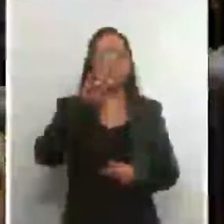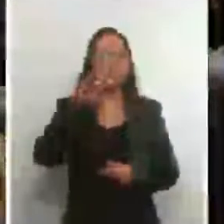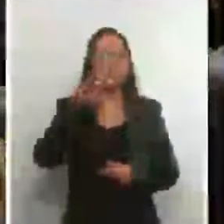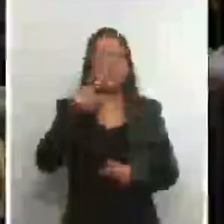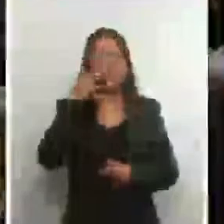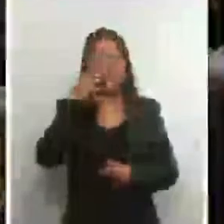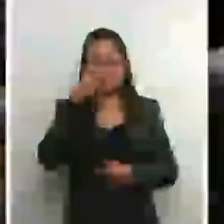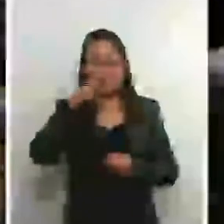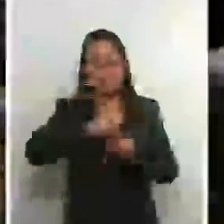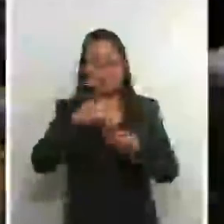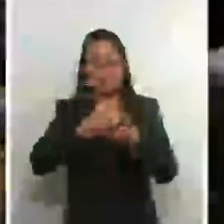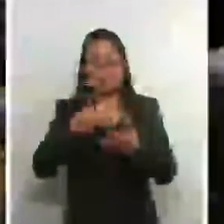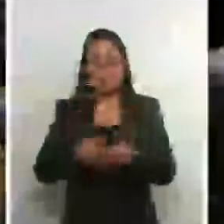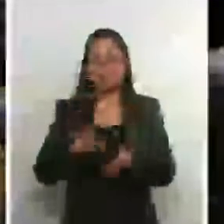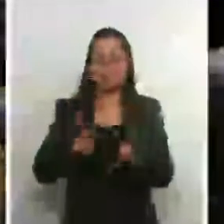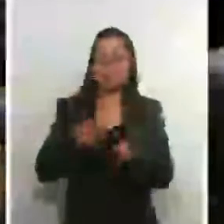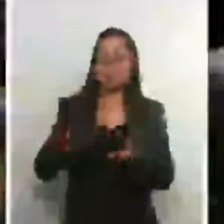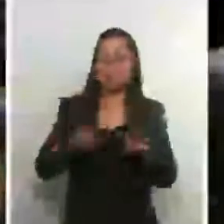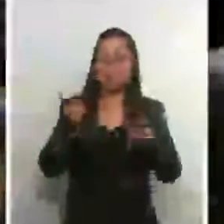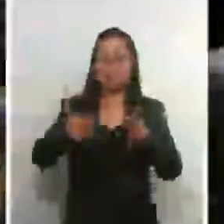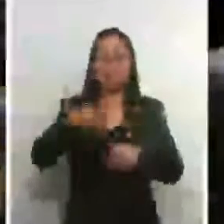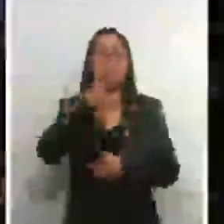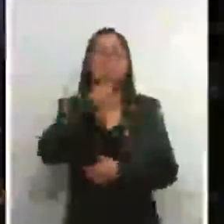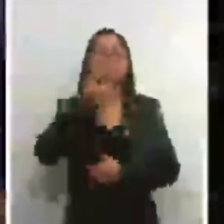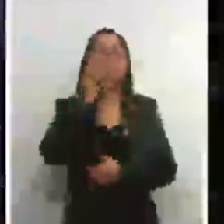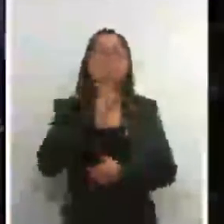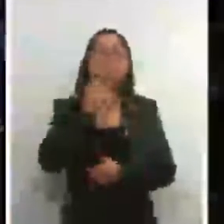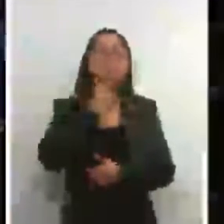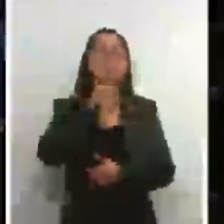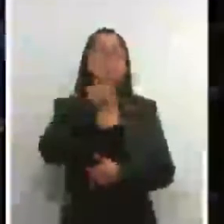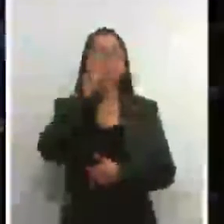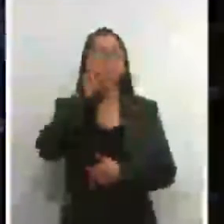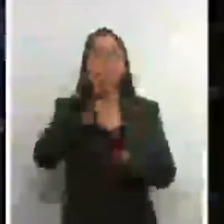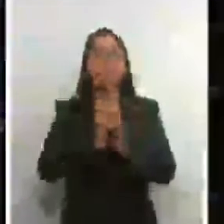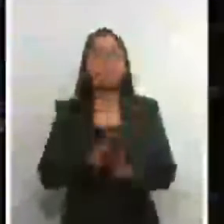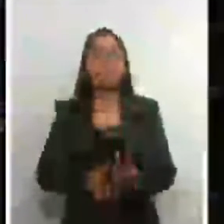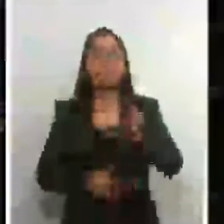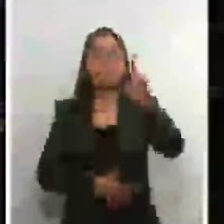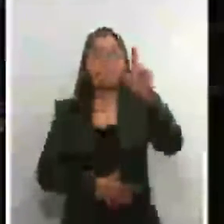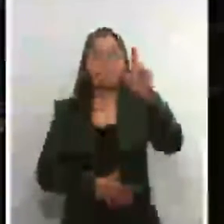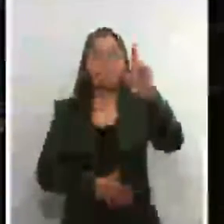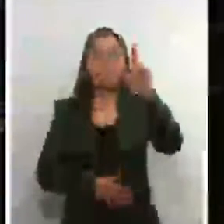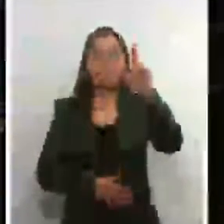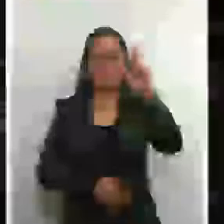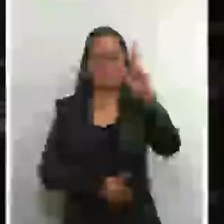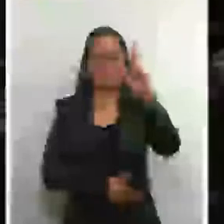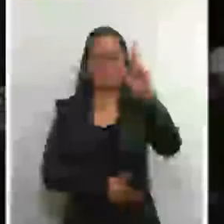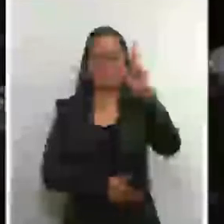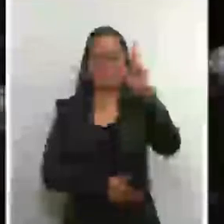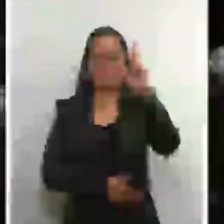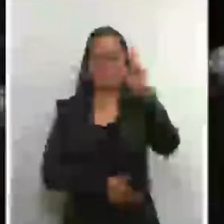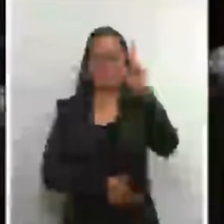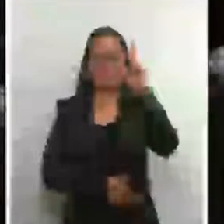sí. Bueno, vuelvo a preguntar, las y los diputados que estén por la afirmativa, sírvanse manifestarlo.